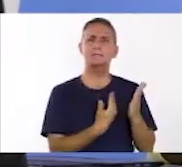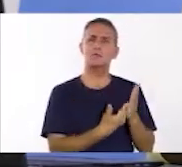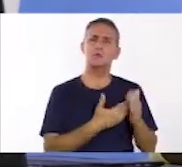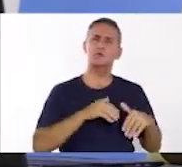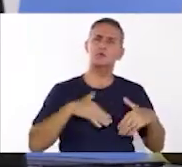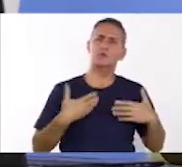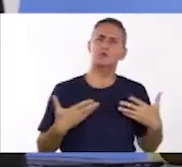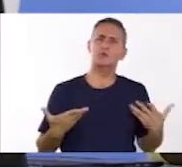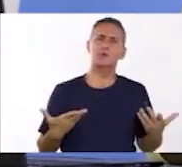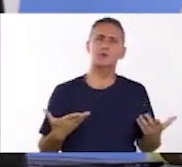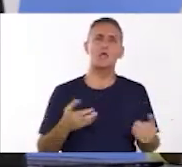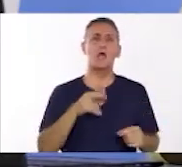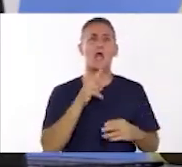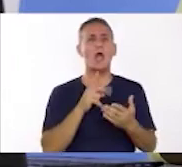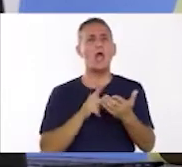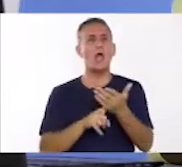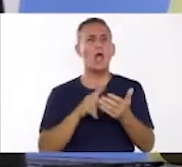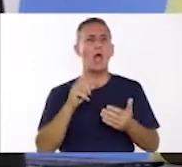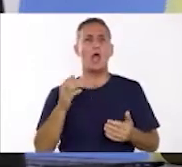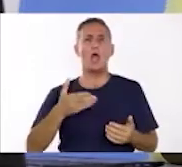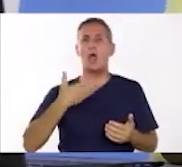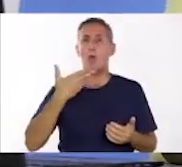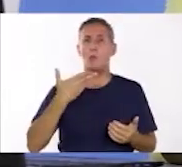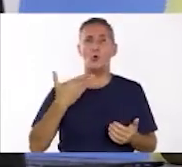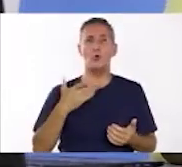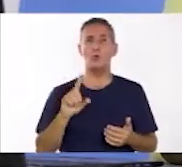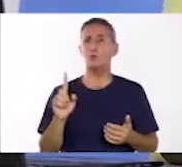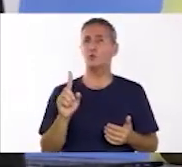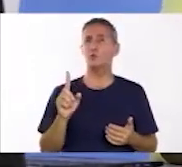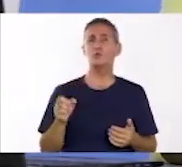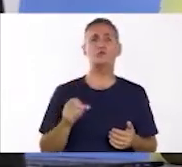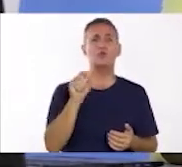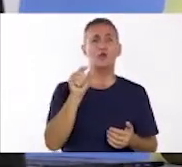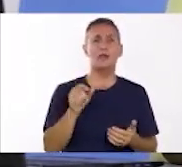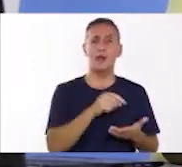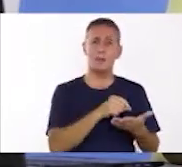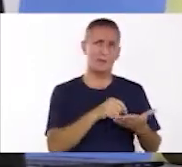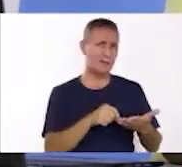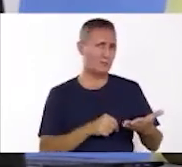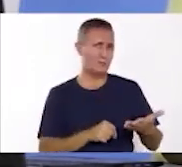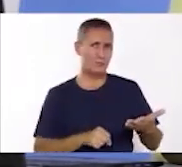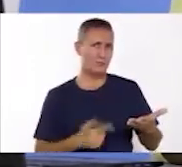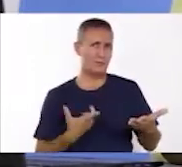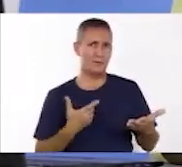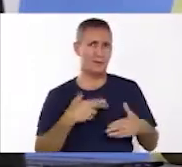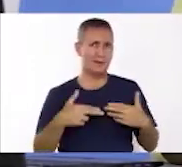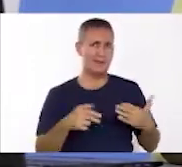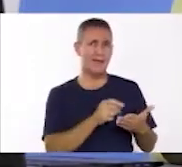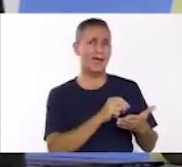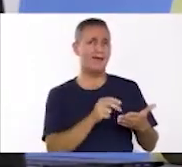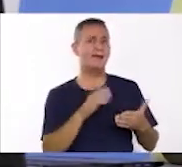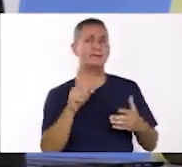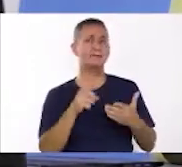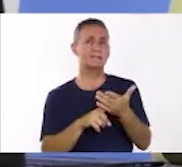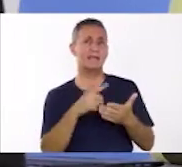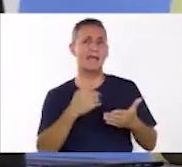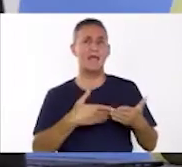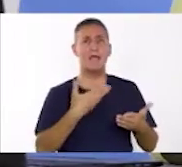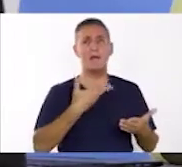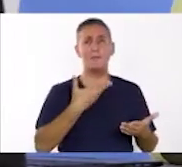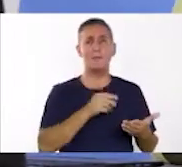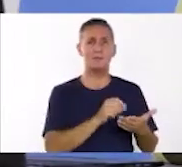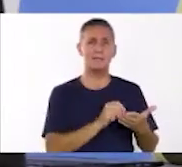algo. Demostró que poeta no es solo el autor que escribe poemas, sino también